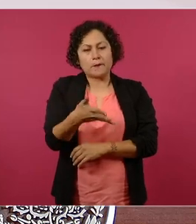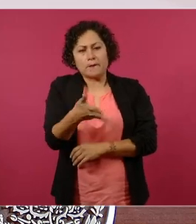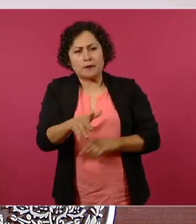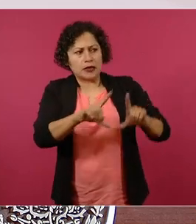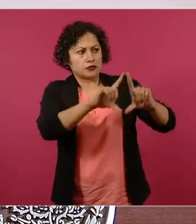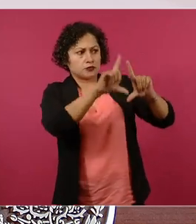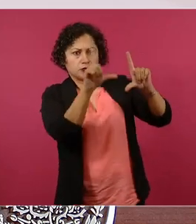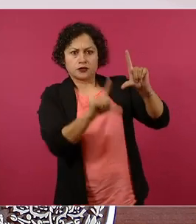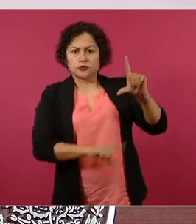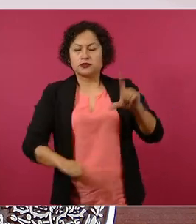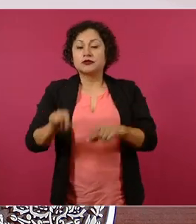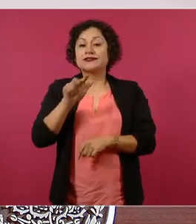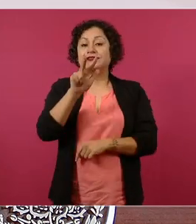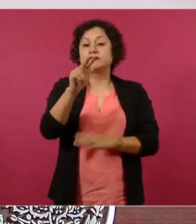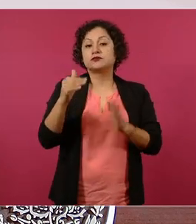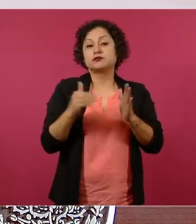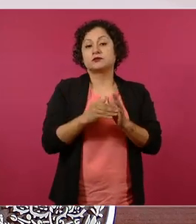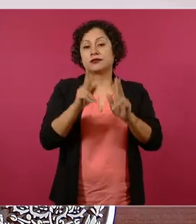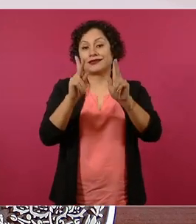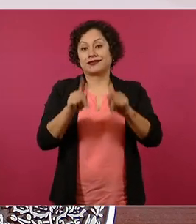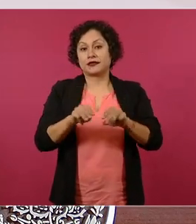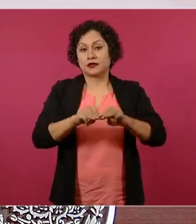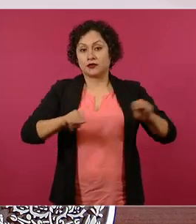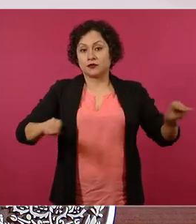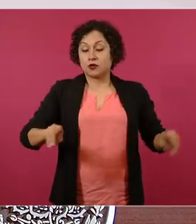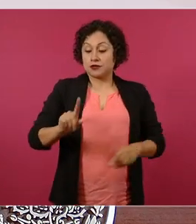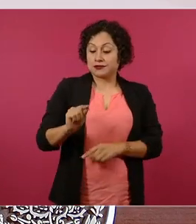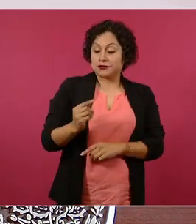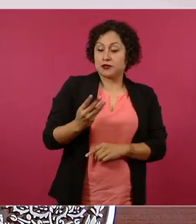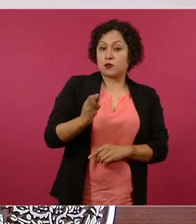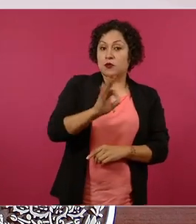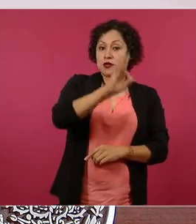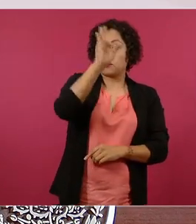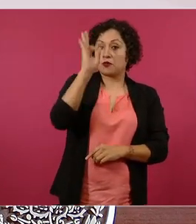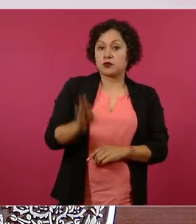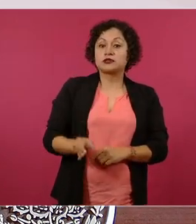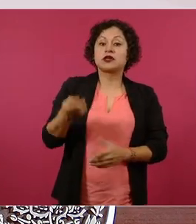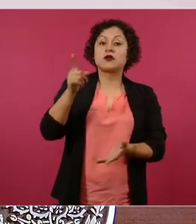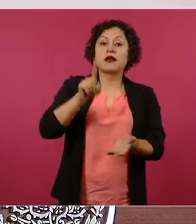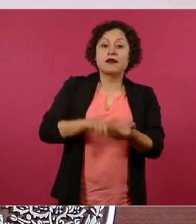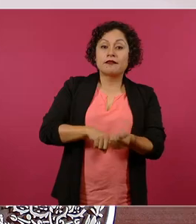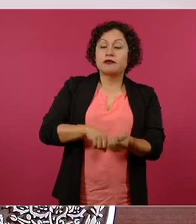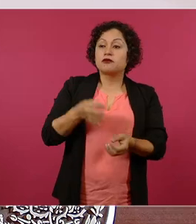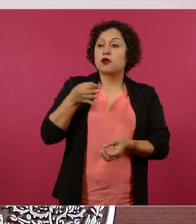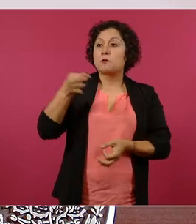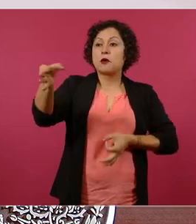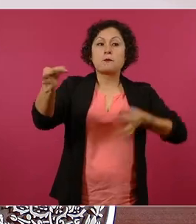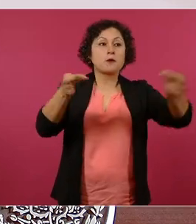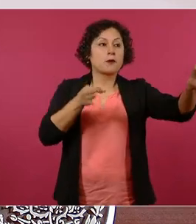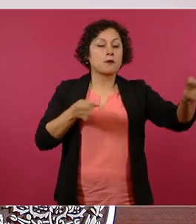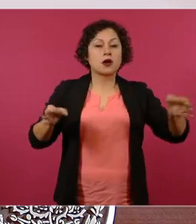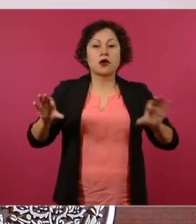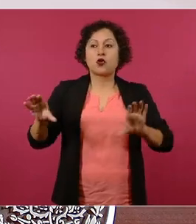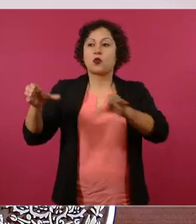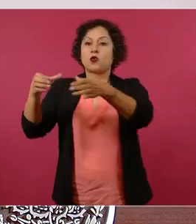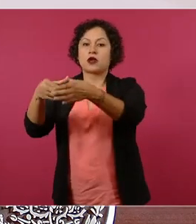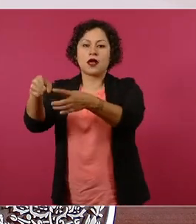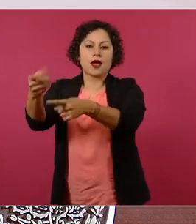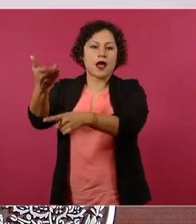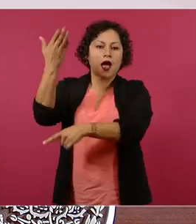carreteras 74 por están para conectar comunidades que no contaban con un camino